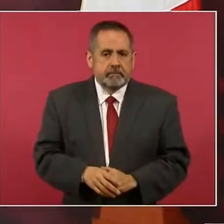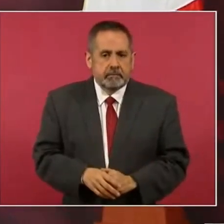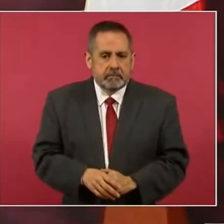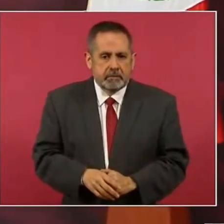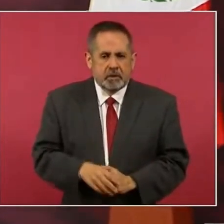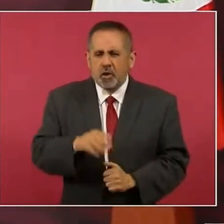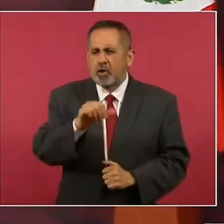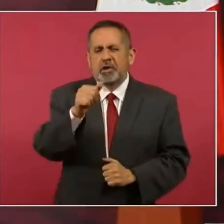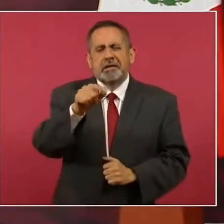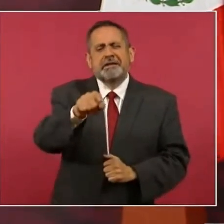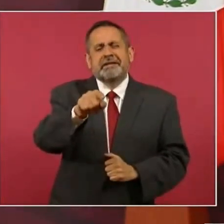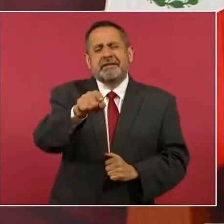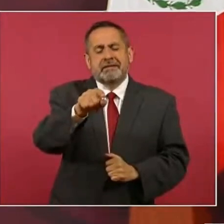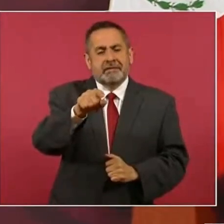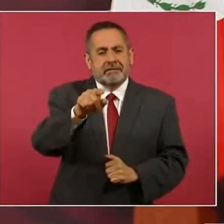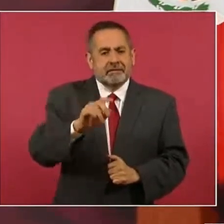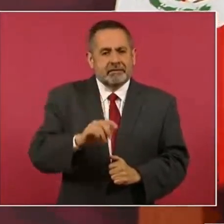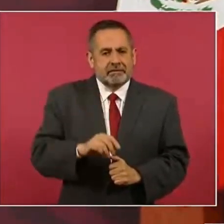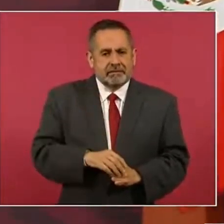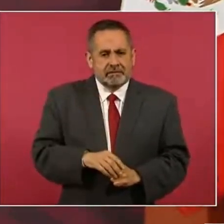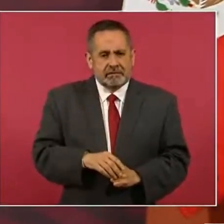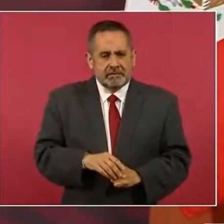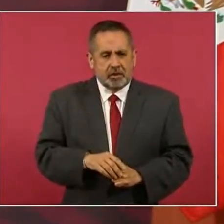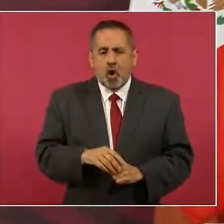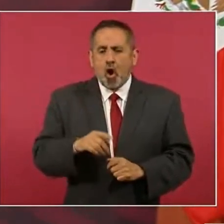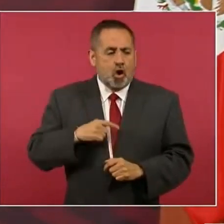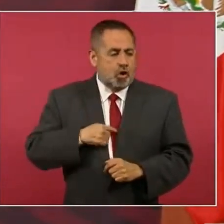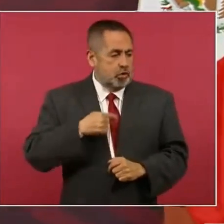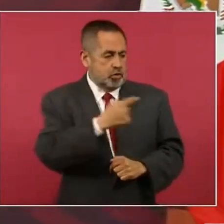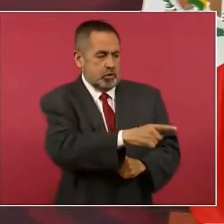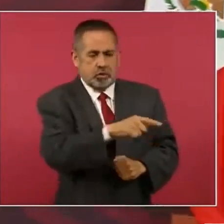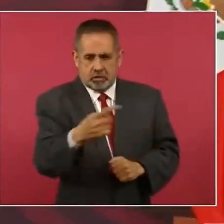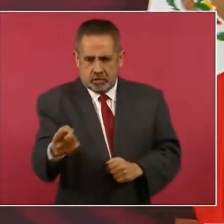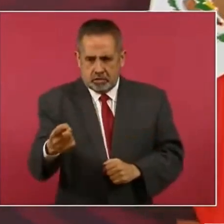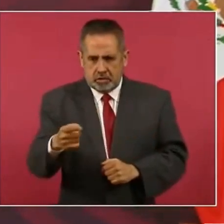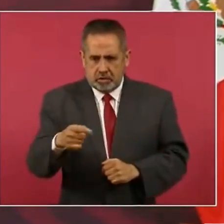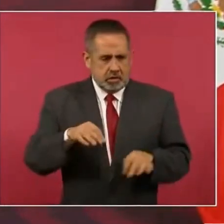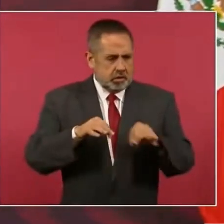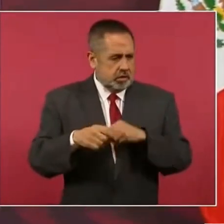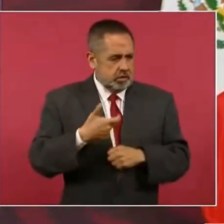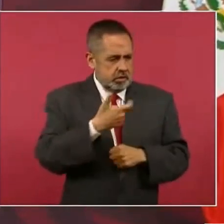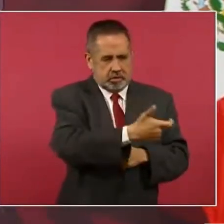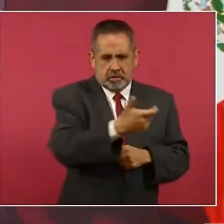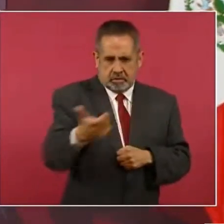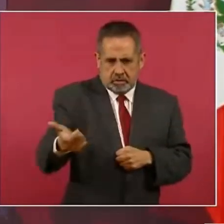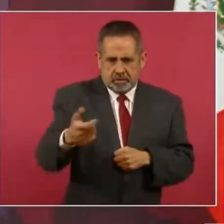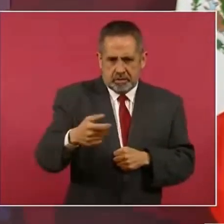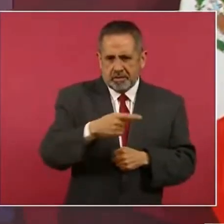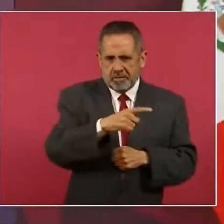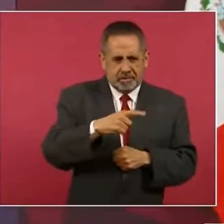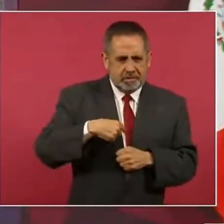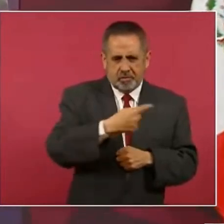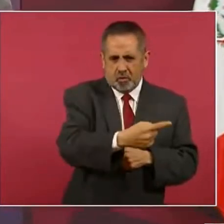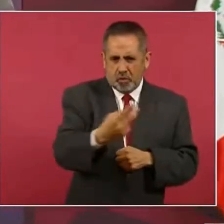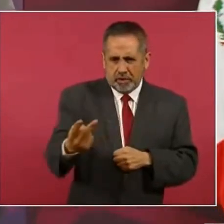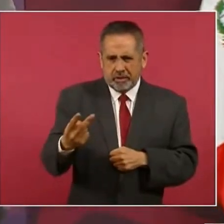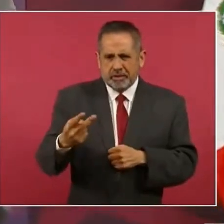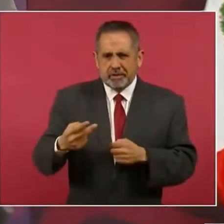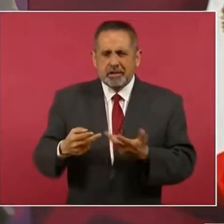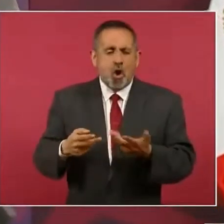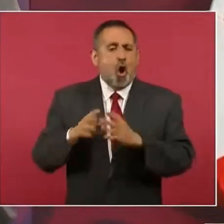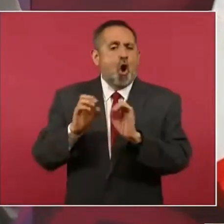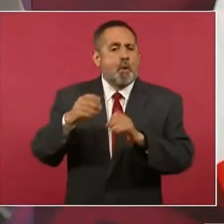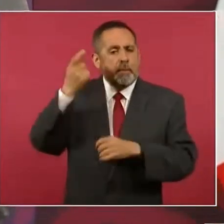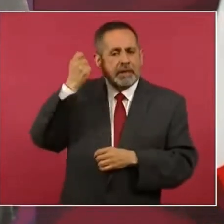O lo otro, la subcontratación, todo eso, el manejo de las